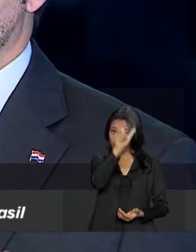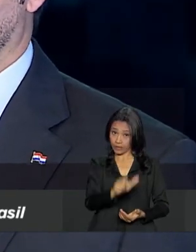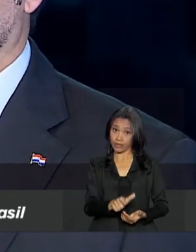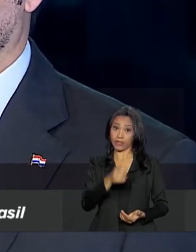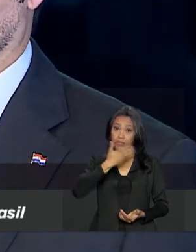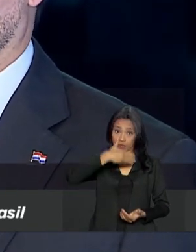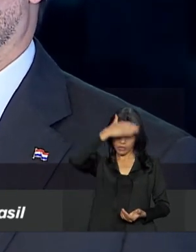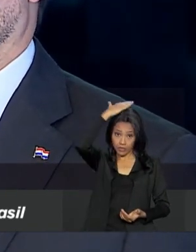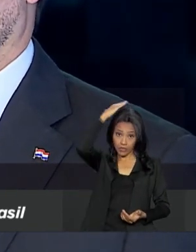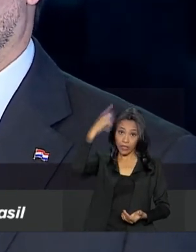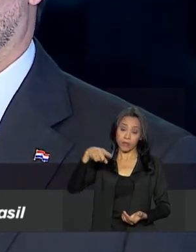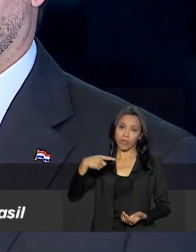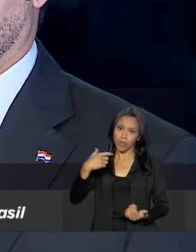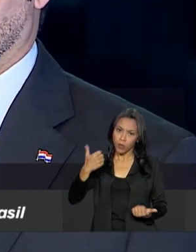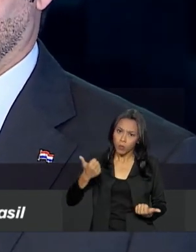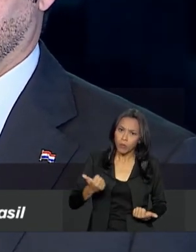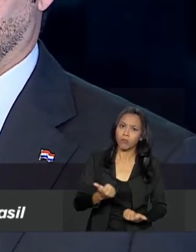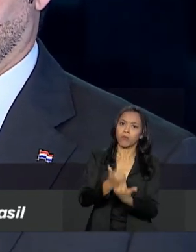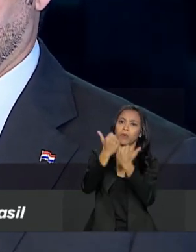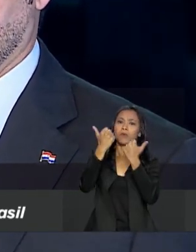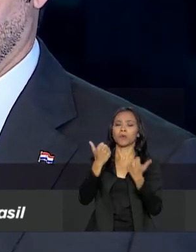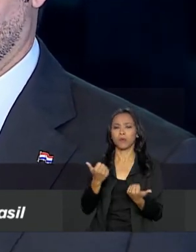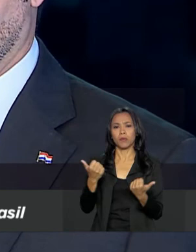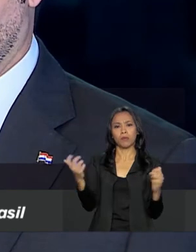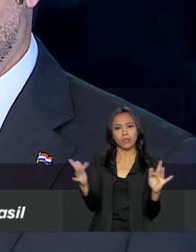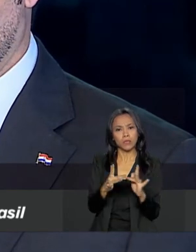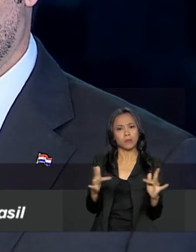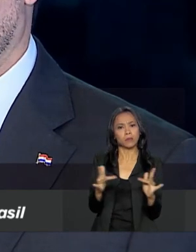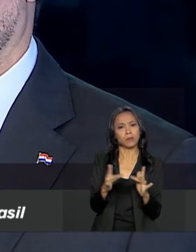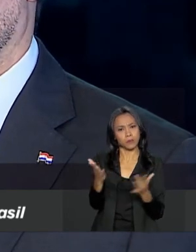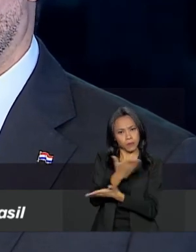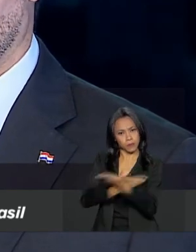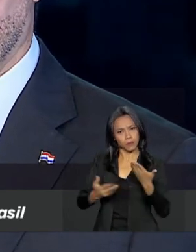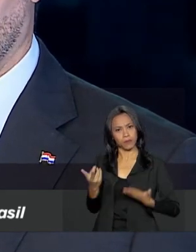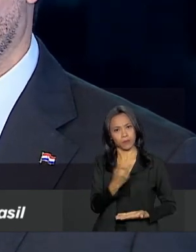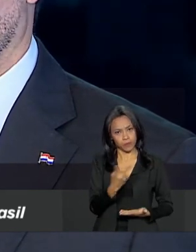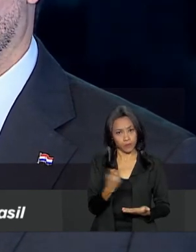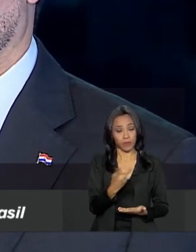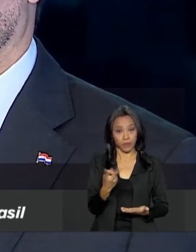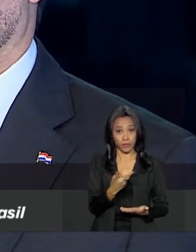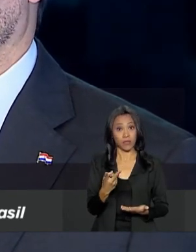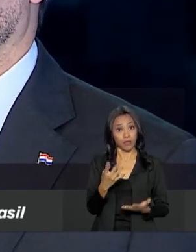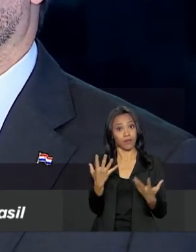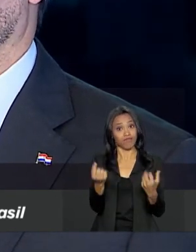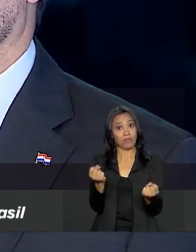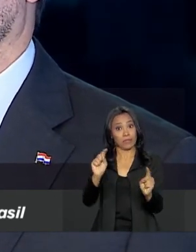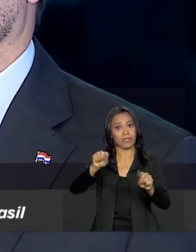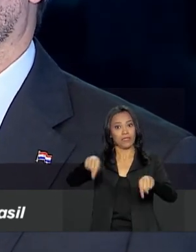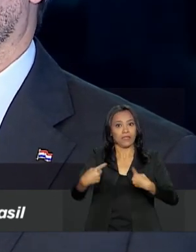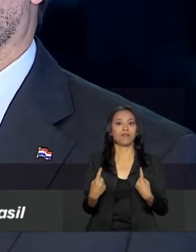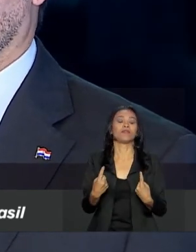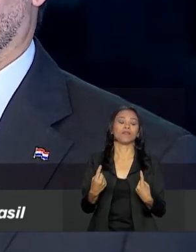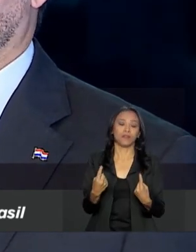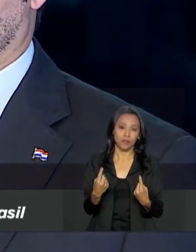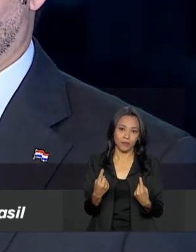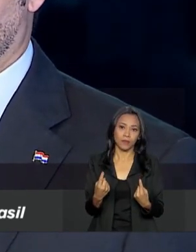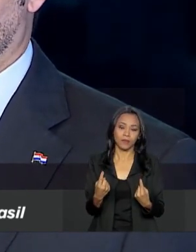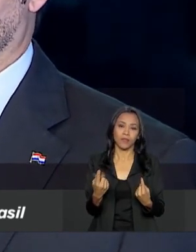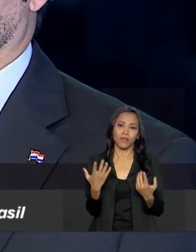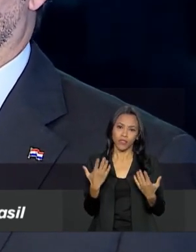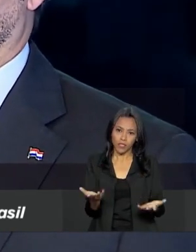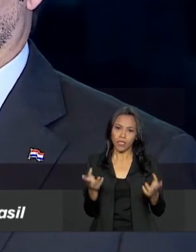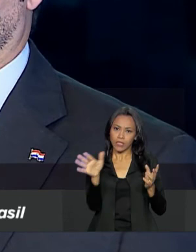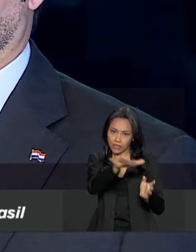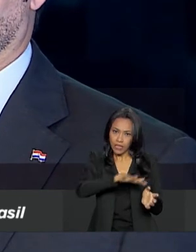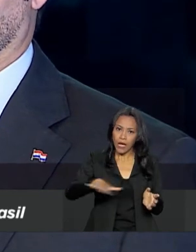un impulso a mejorar la conectividad Paraguay-Brasil. Hablamos de los desafíos que tenemos en términos de nuestro